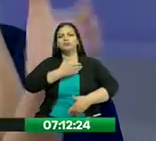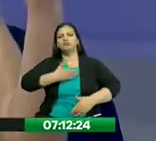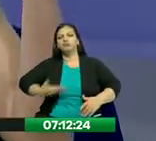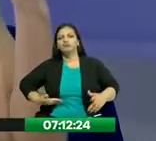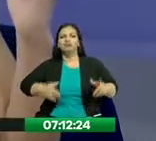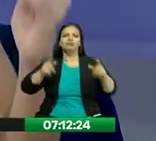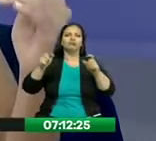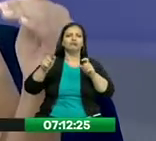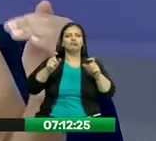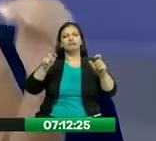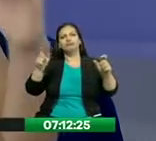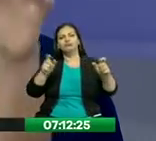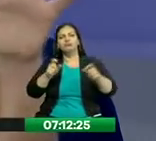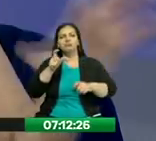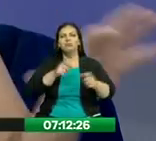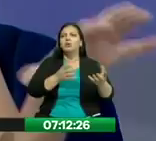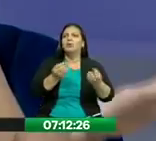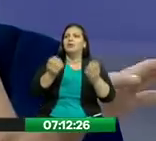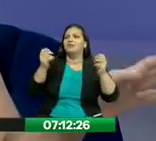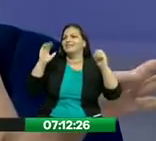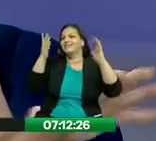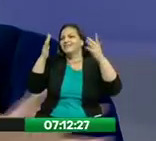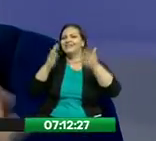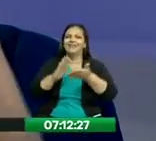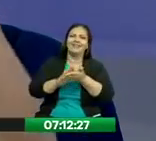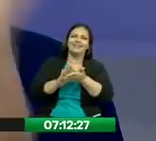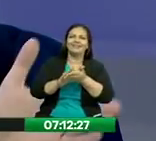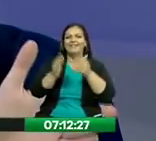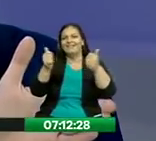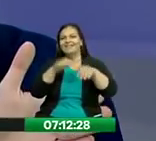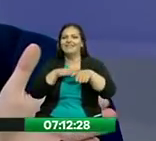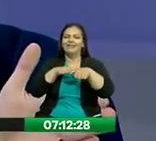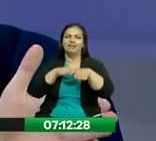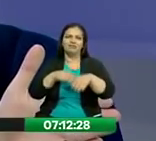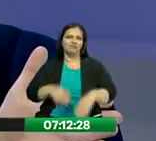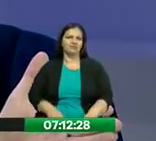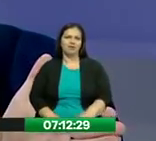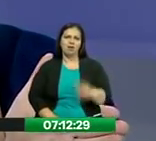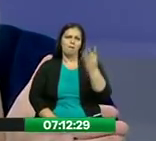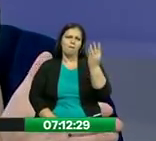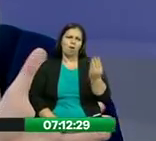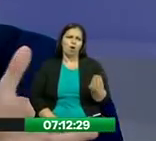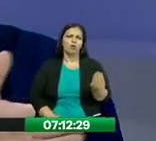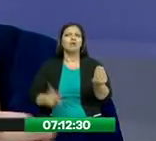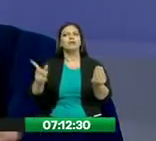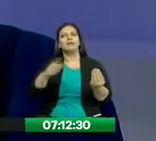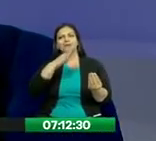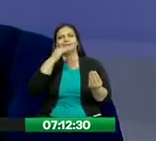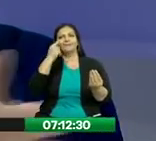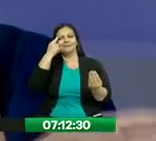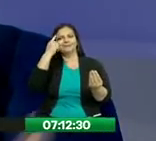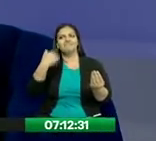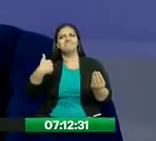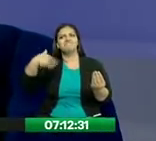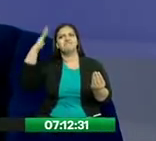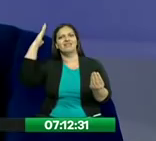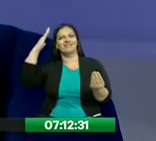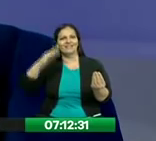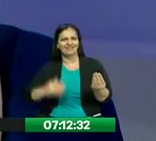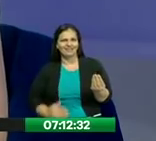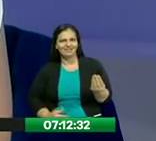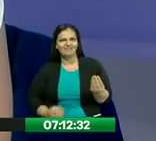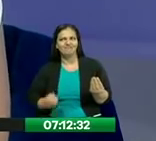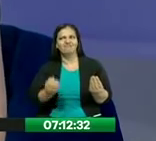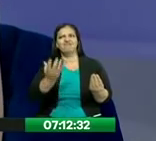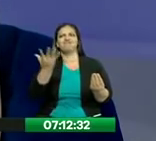primero ver con quién quedaba y ver cuánto apoyo tenía, porque si se lanzaba en ese momento, ahí se iba a perder todo el apoyo del partido. Sobre todo